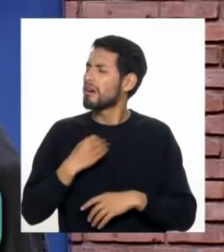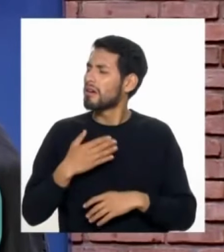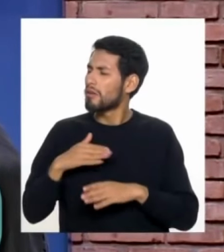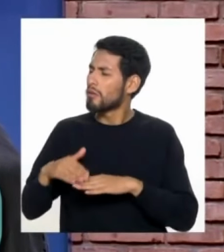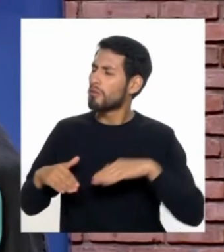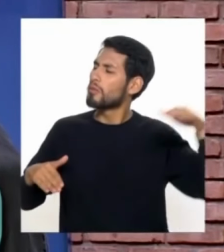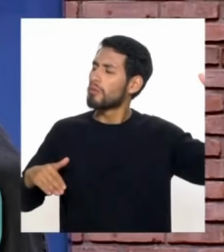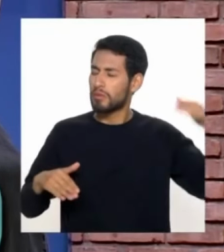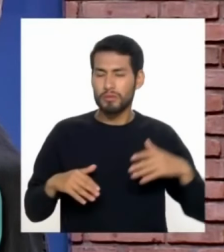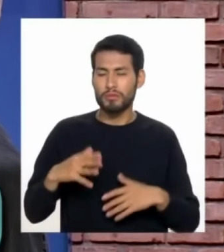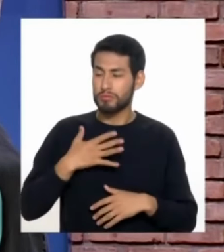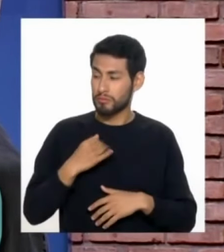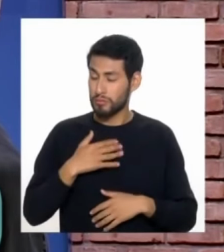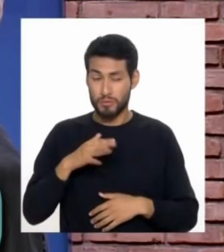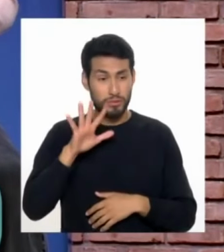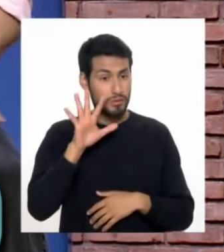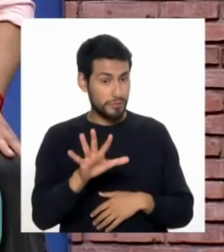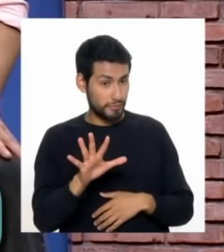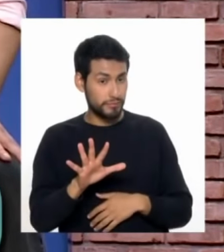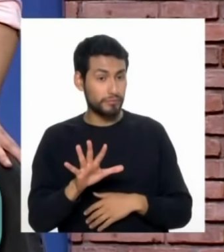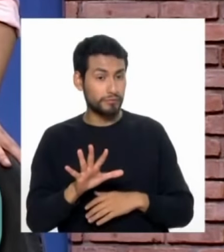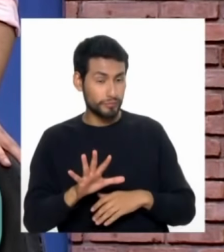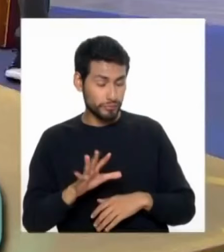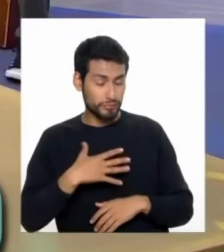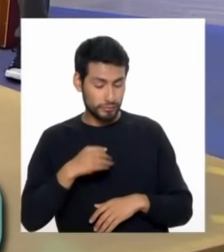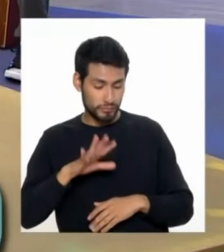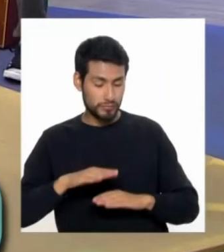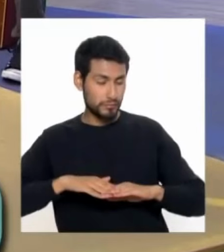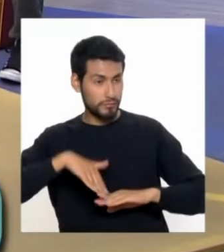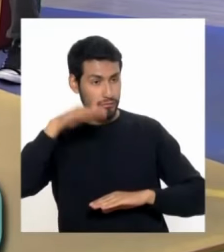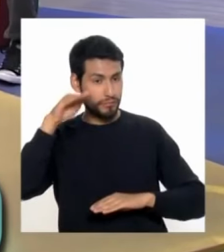tienes? Desde los 5 años aproximadamente. Okay, perfecto.